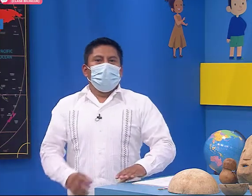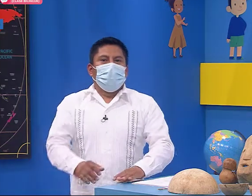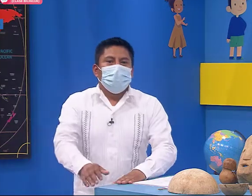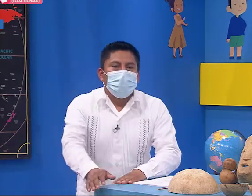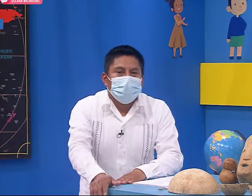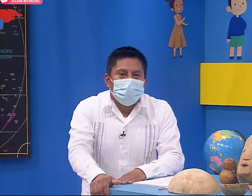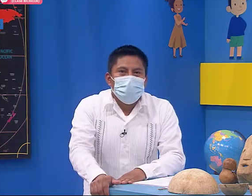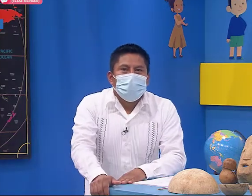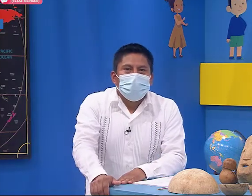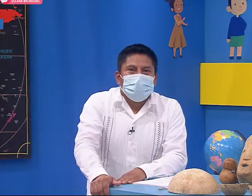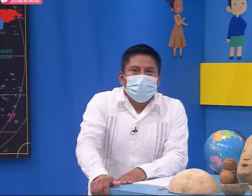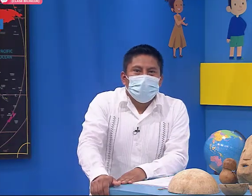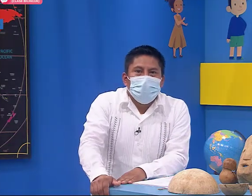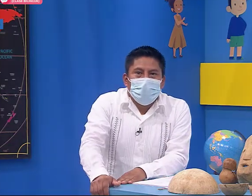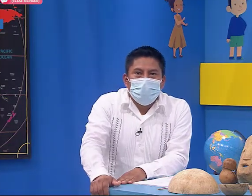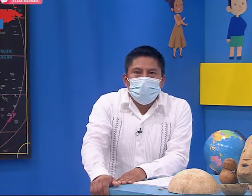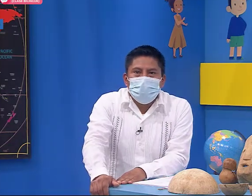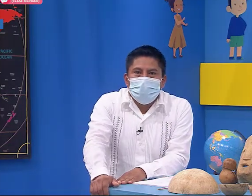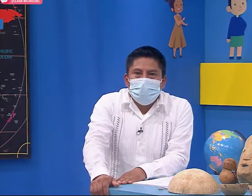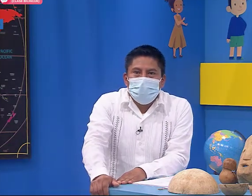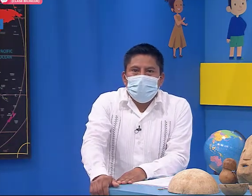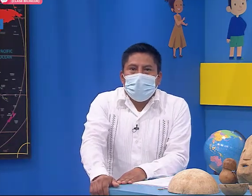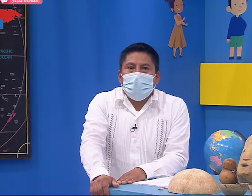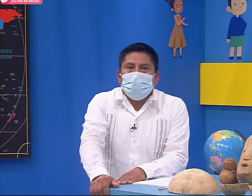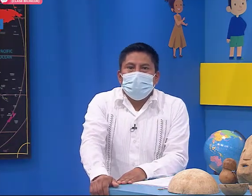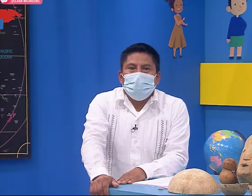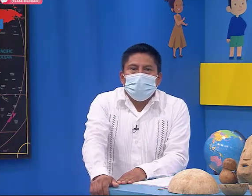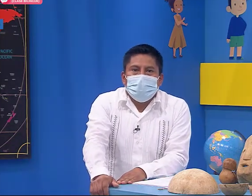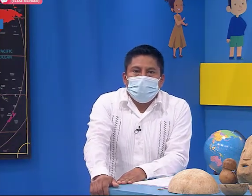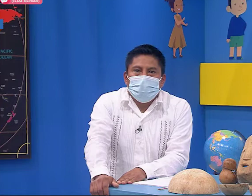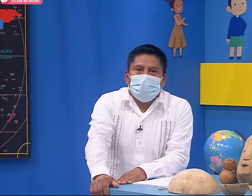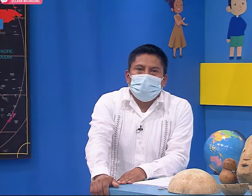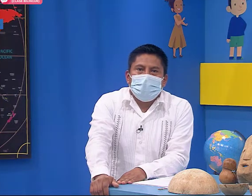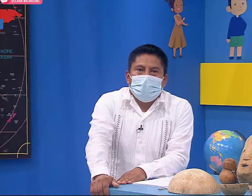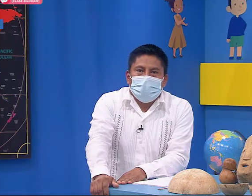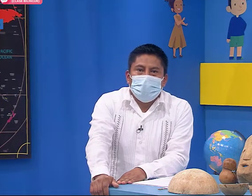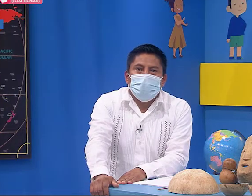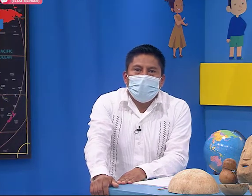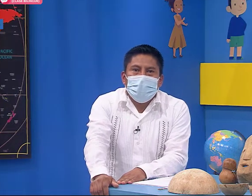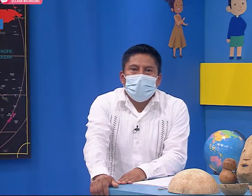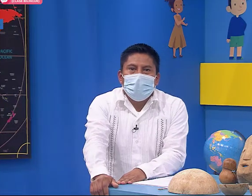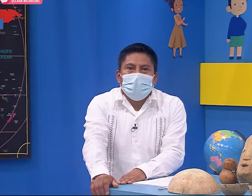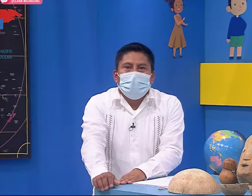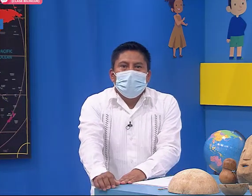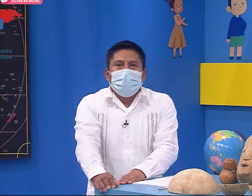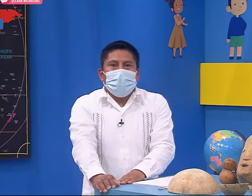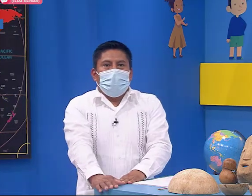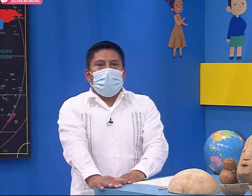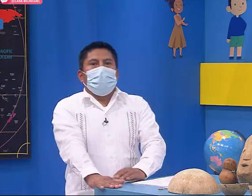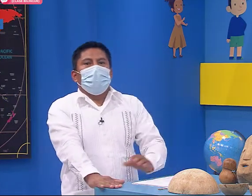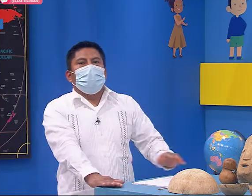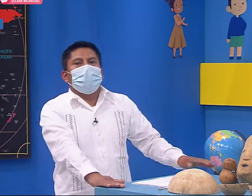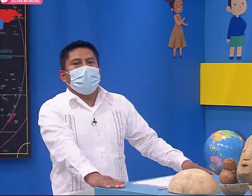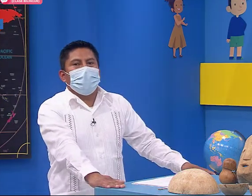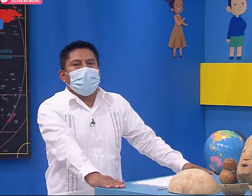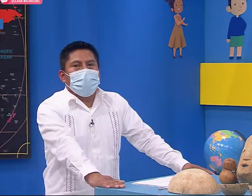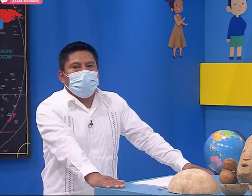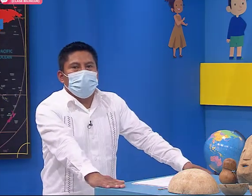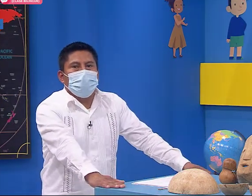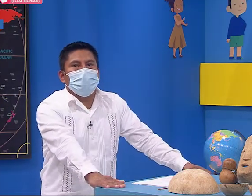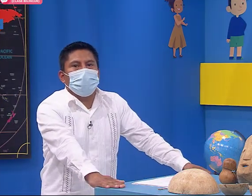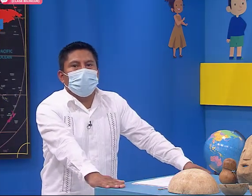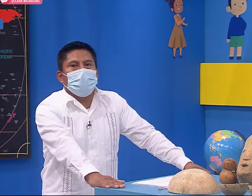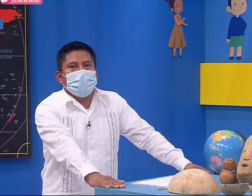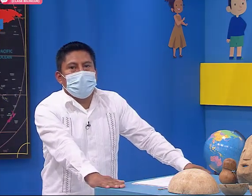honina arro o goshini, go. Kando honan gohi mana shuya yona, kumana mangisona shu si